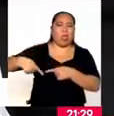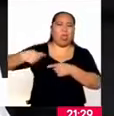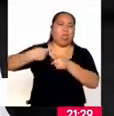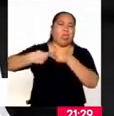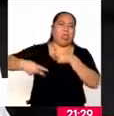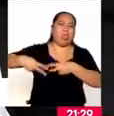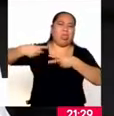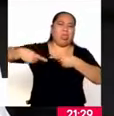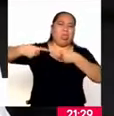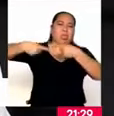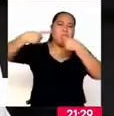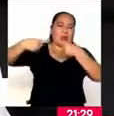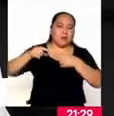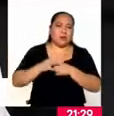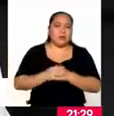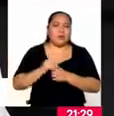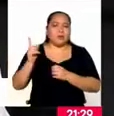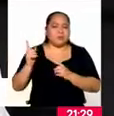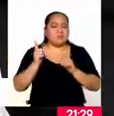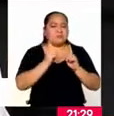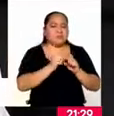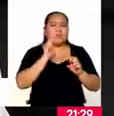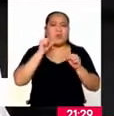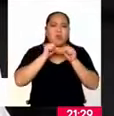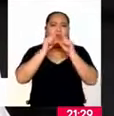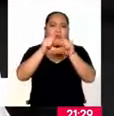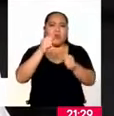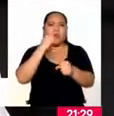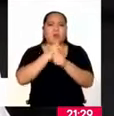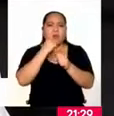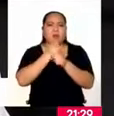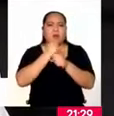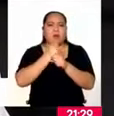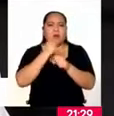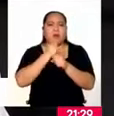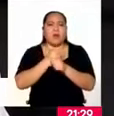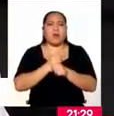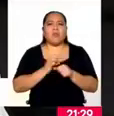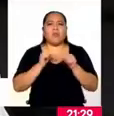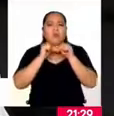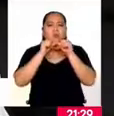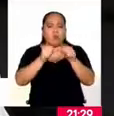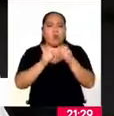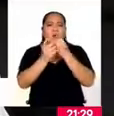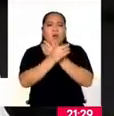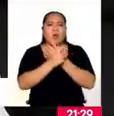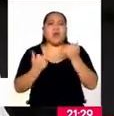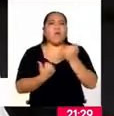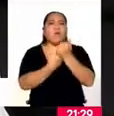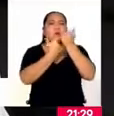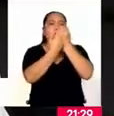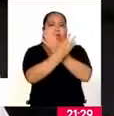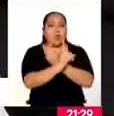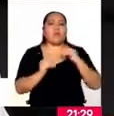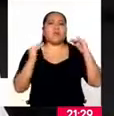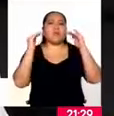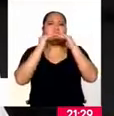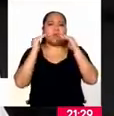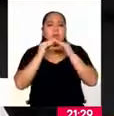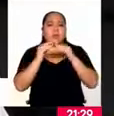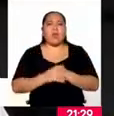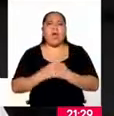y ponerse del lado de la producción laboral, de ponerse del lado de la democracia, de ponerse del lado de